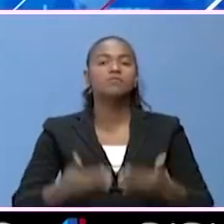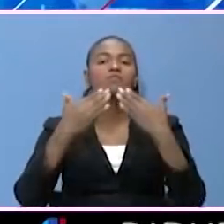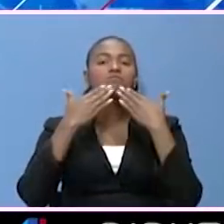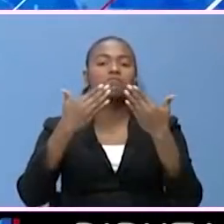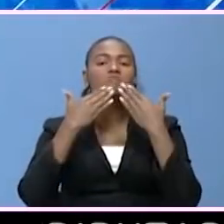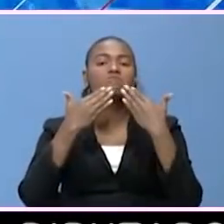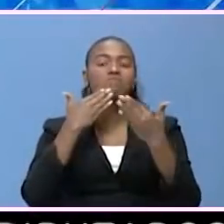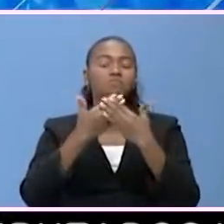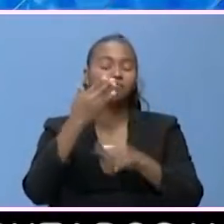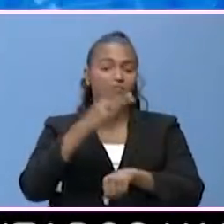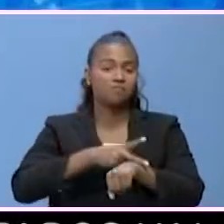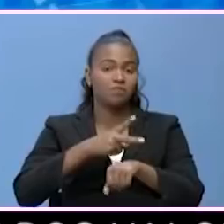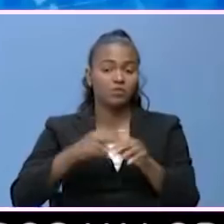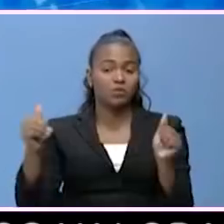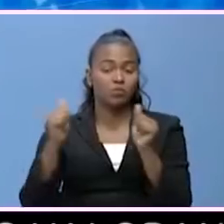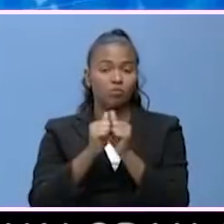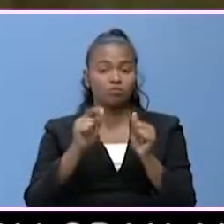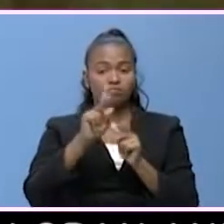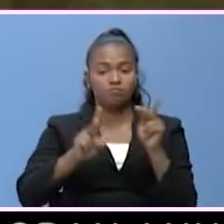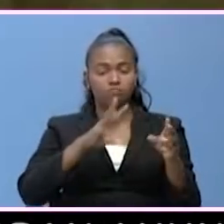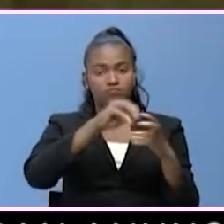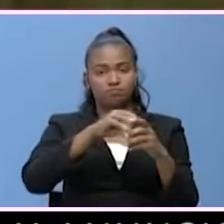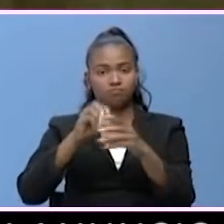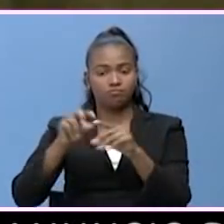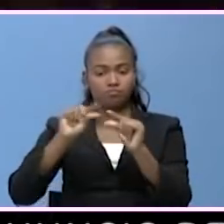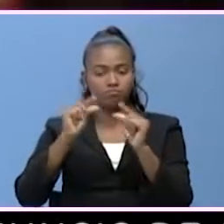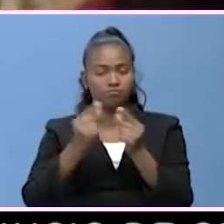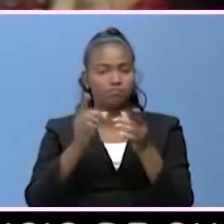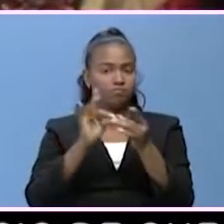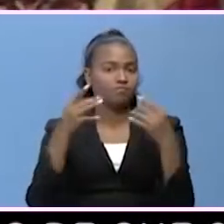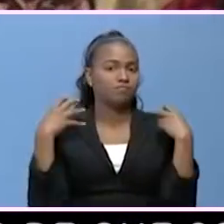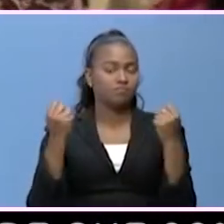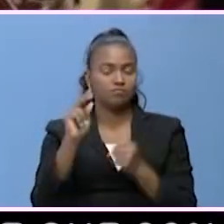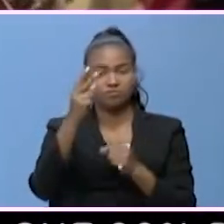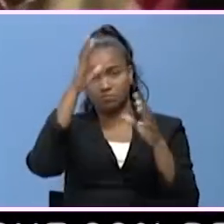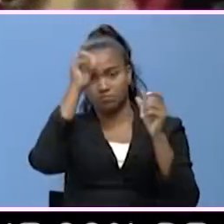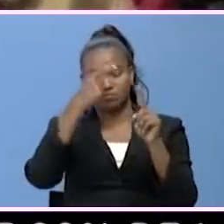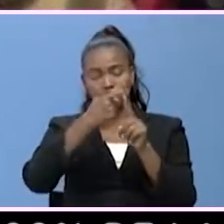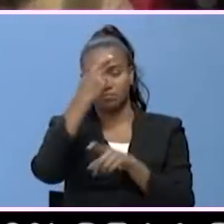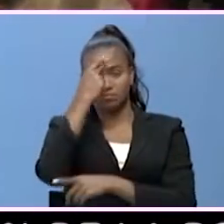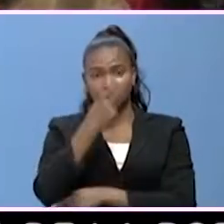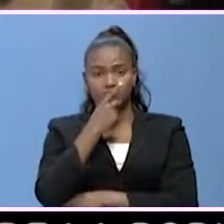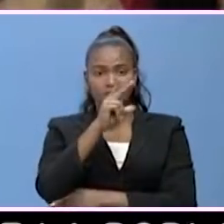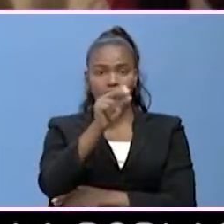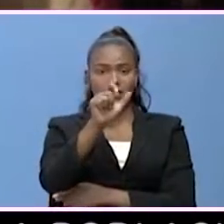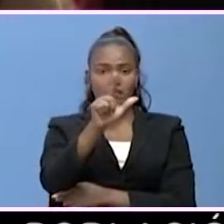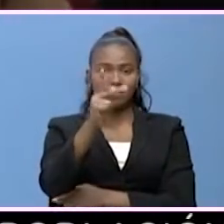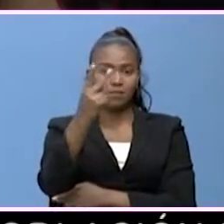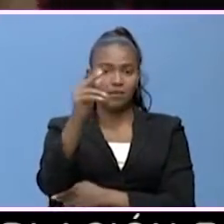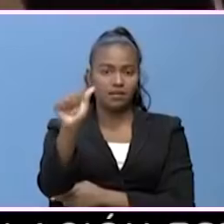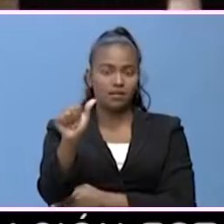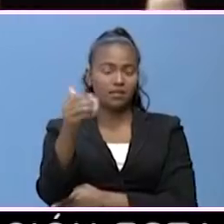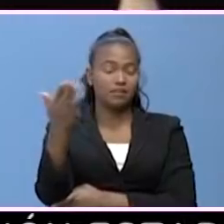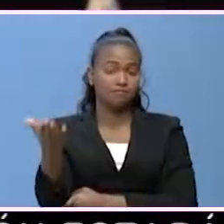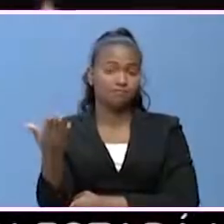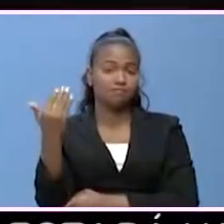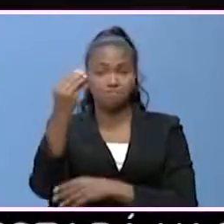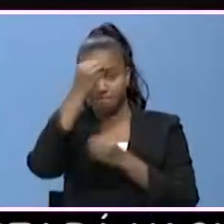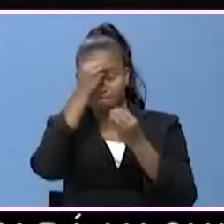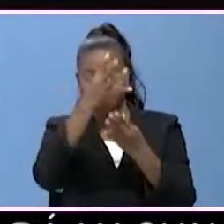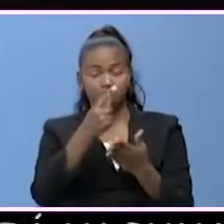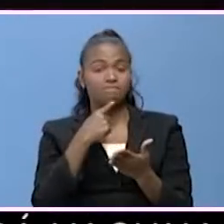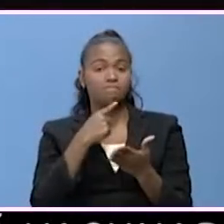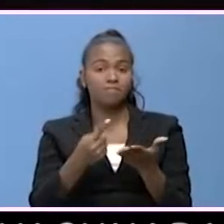Gracias, buenas tardes. En compañía de los integrantes del Gabinete de Salud, la vicepresidenta de la República, Raquel Peña, pues